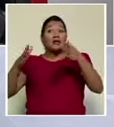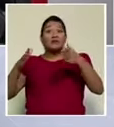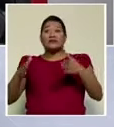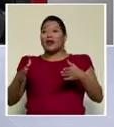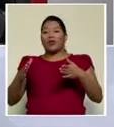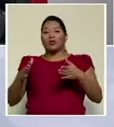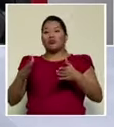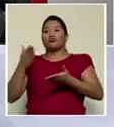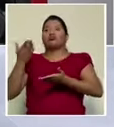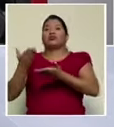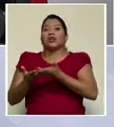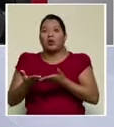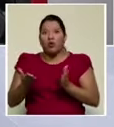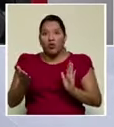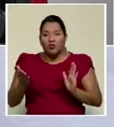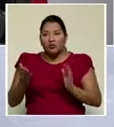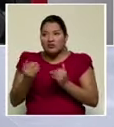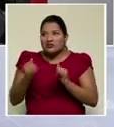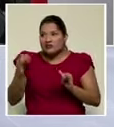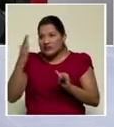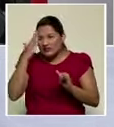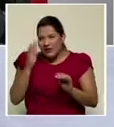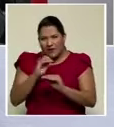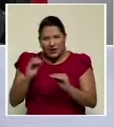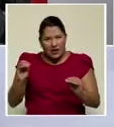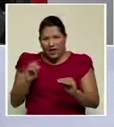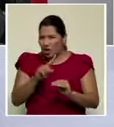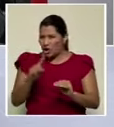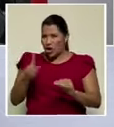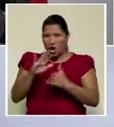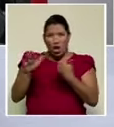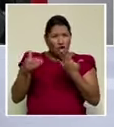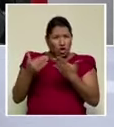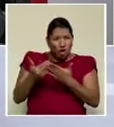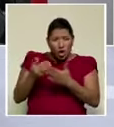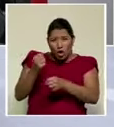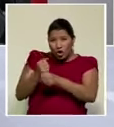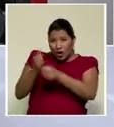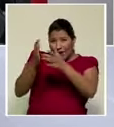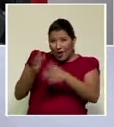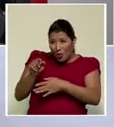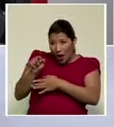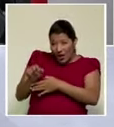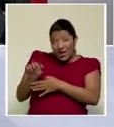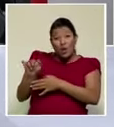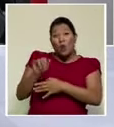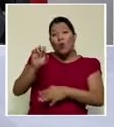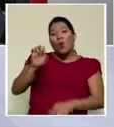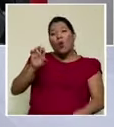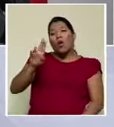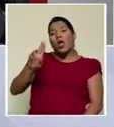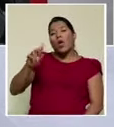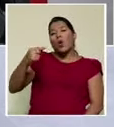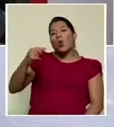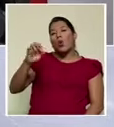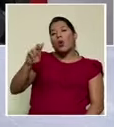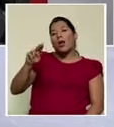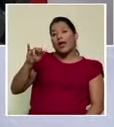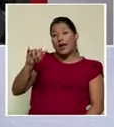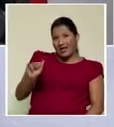ahí, empezando por doña Eugenia María Zamora Chavarría, son expertos electorales